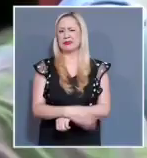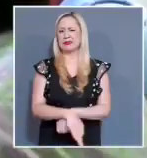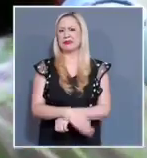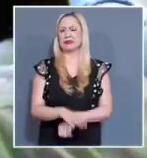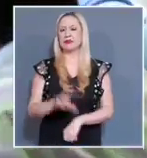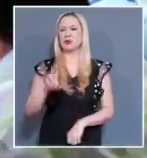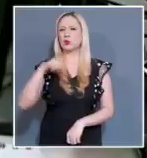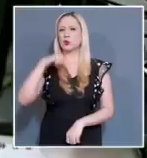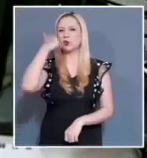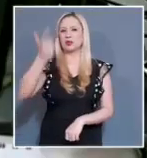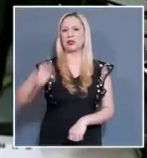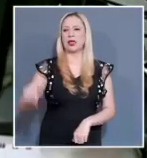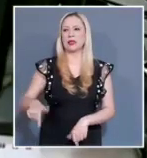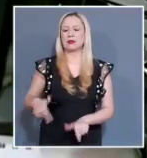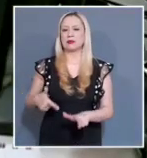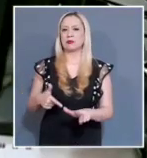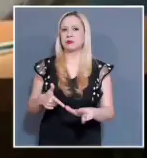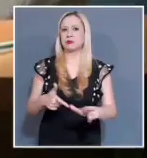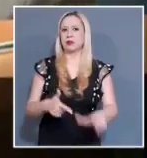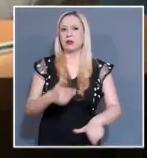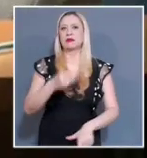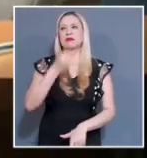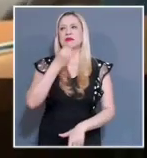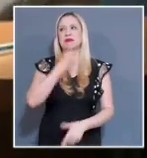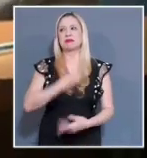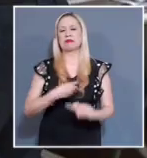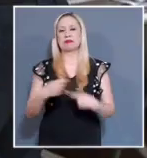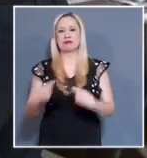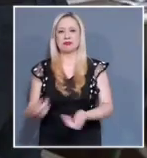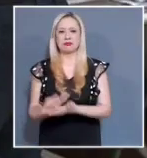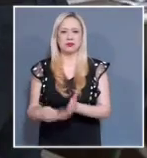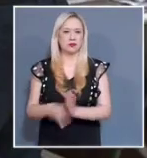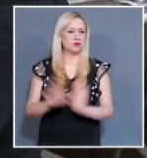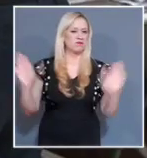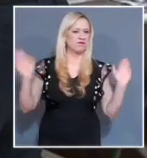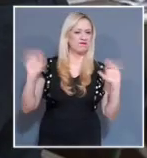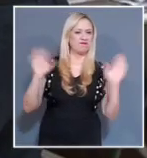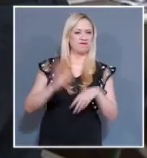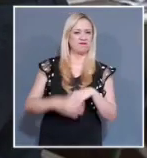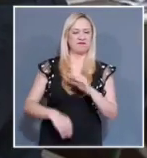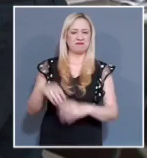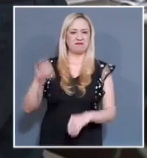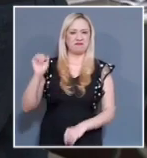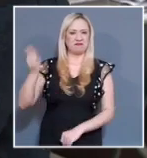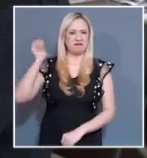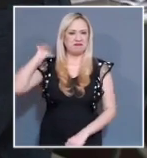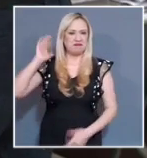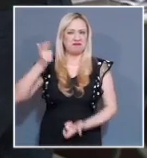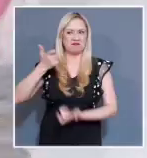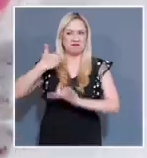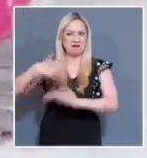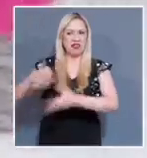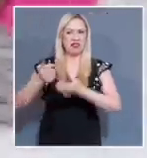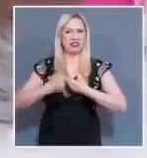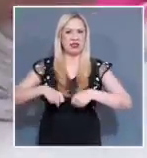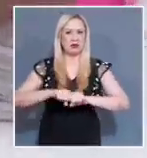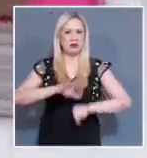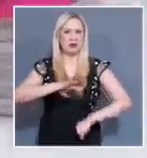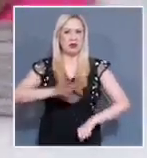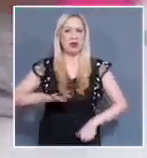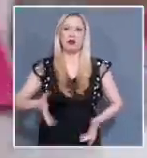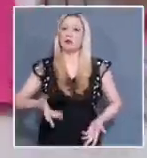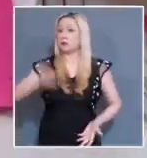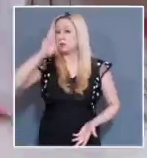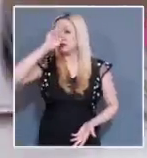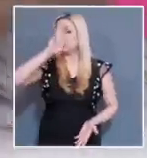las instituciones estatales para evadir su responsabilidades laborales situación que se encuentra prohibida por la ley